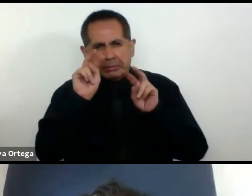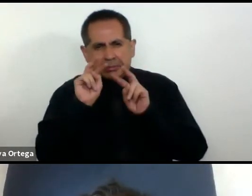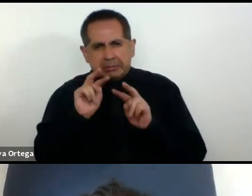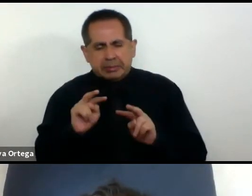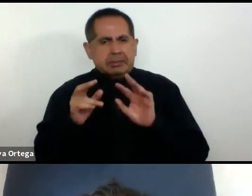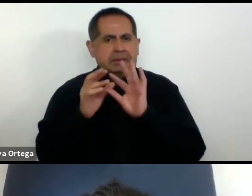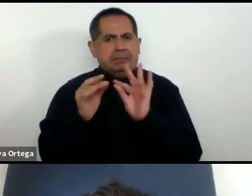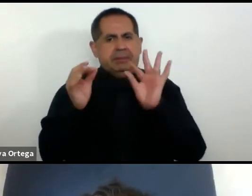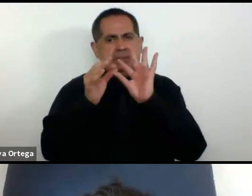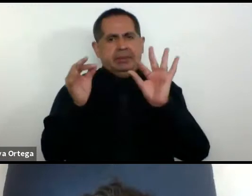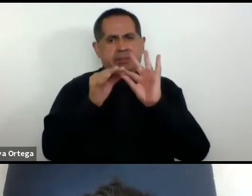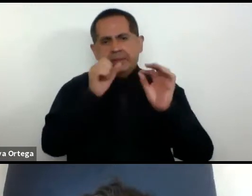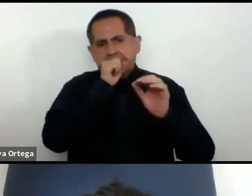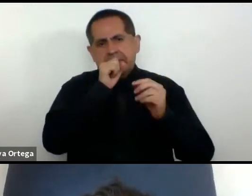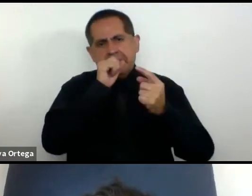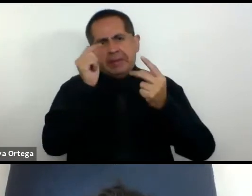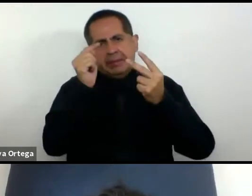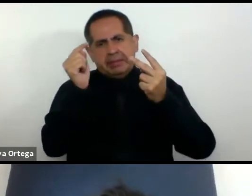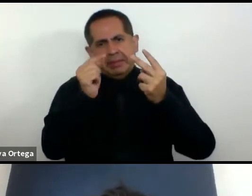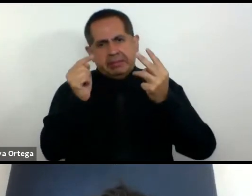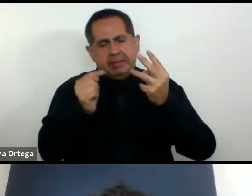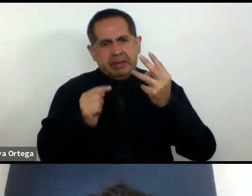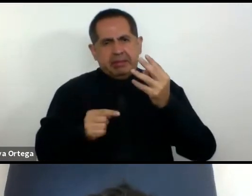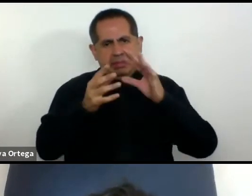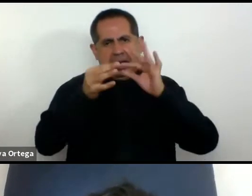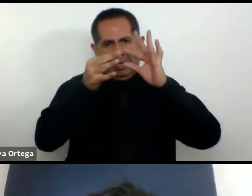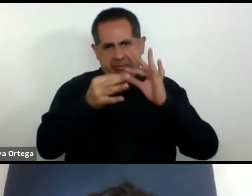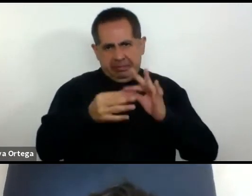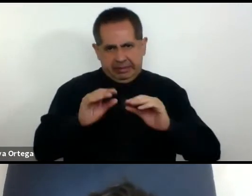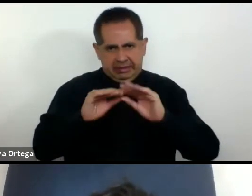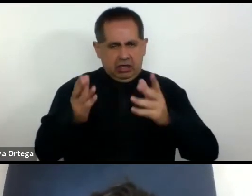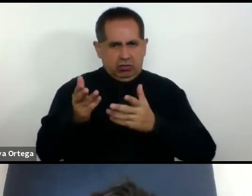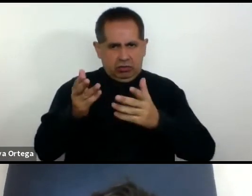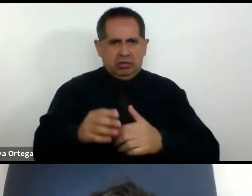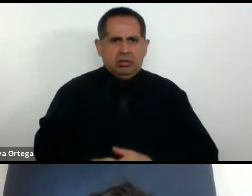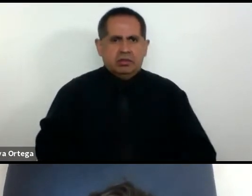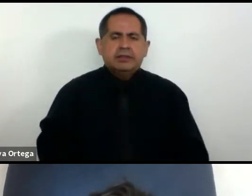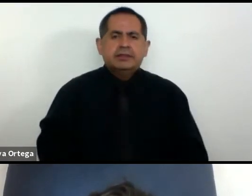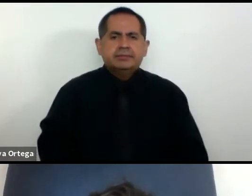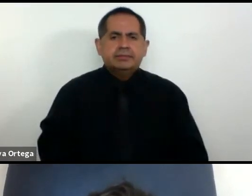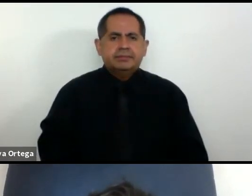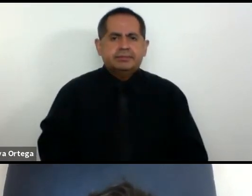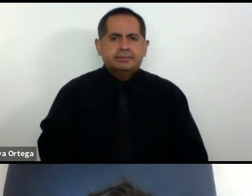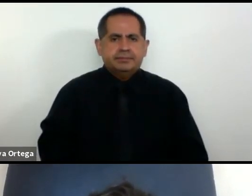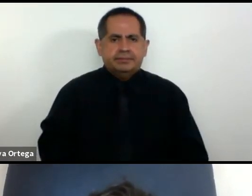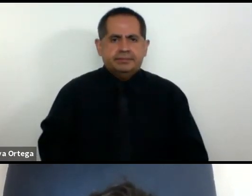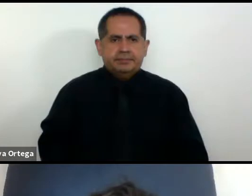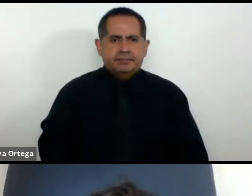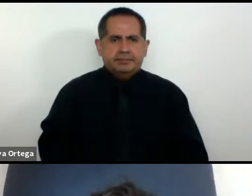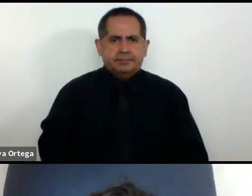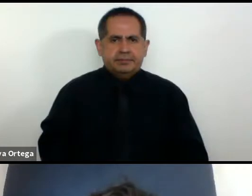efecto de darle sentido a la explicación. Procedo a la presentación.